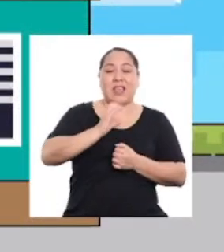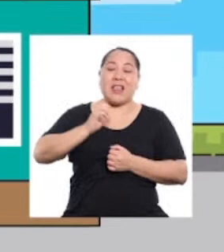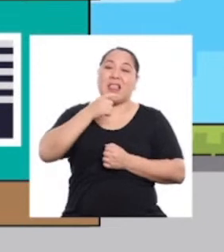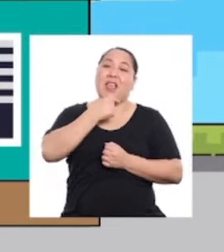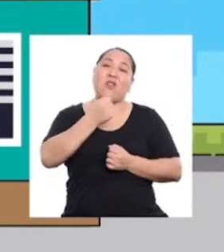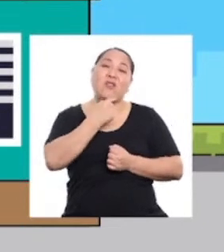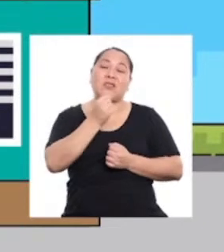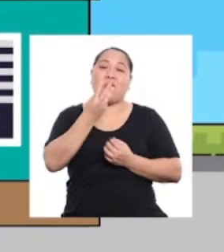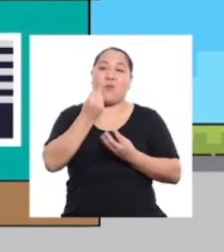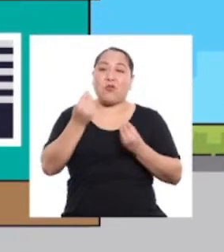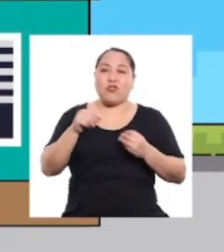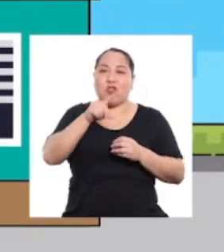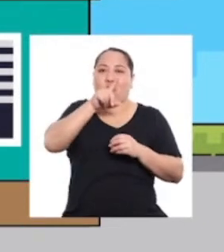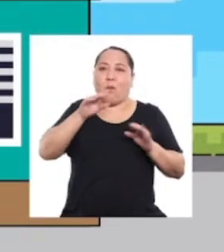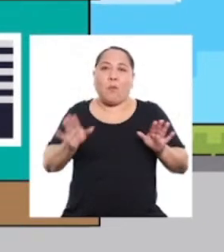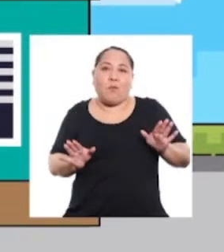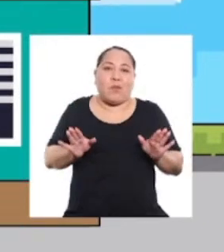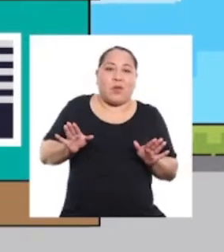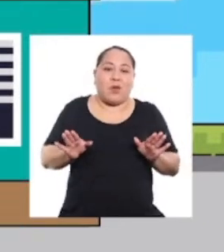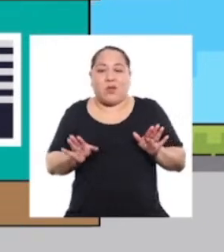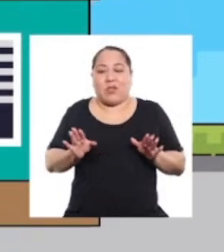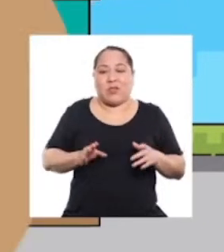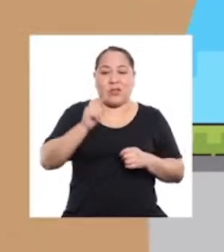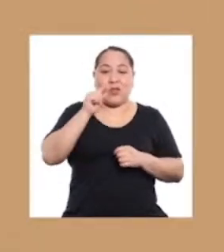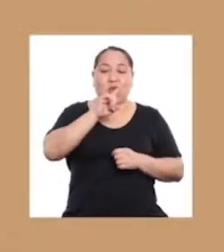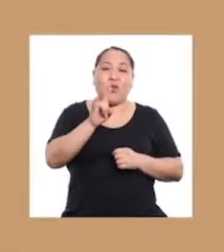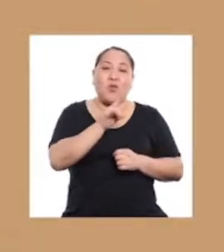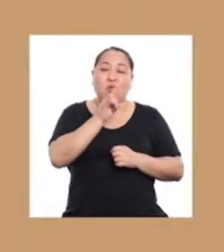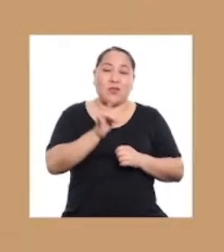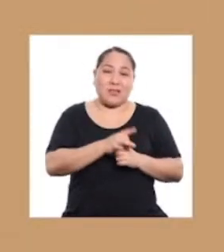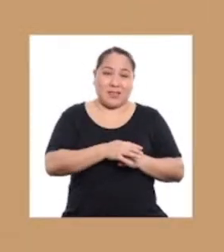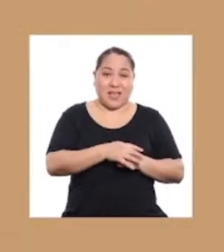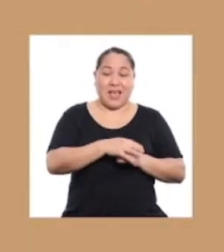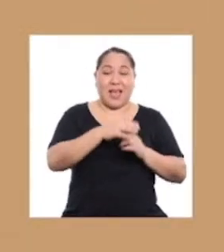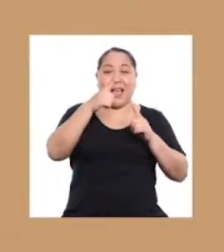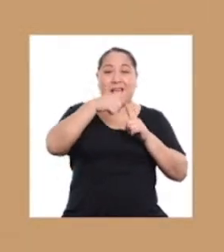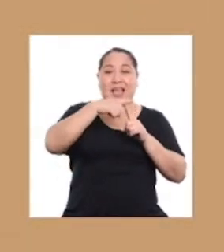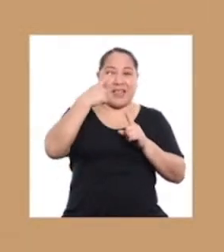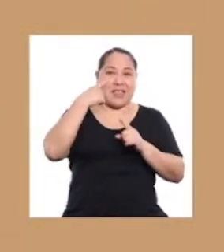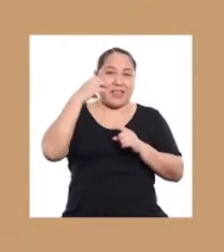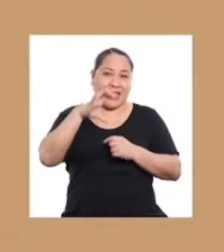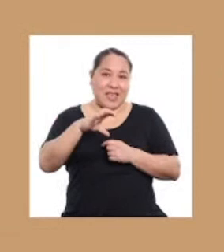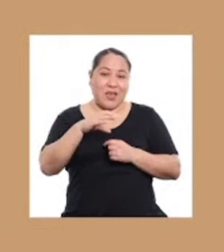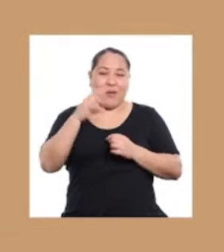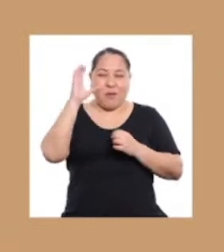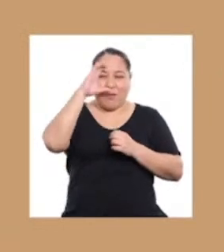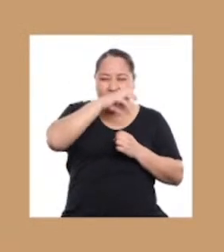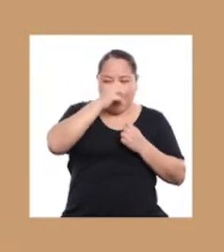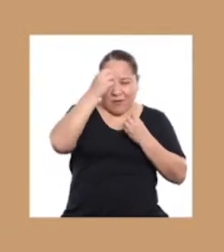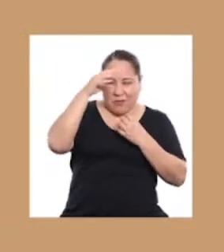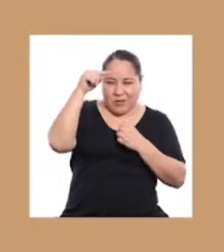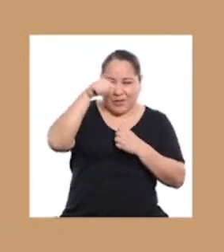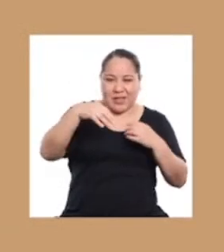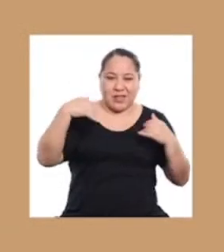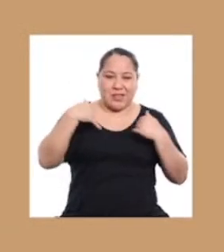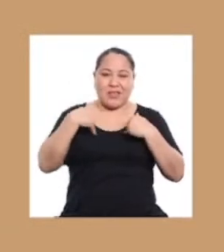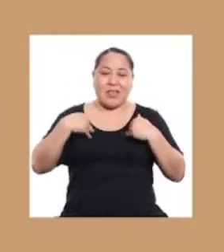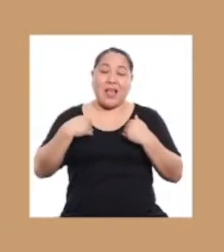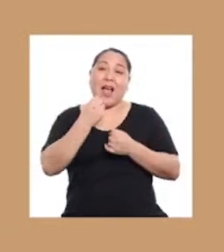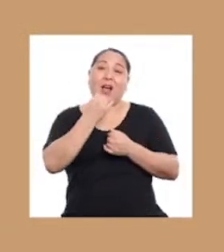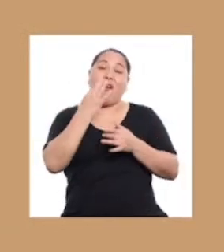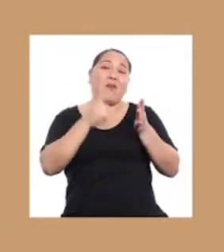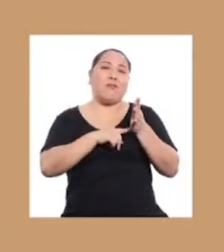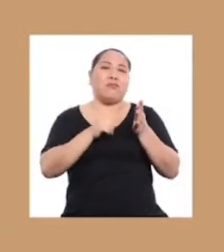le gustan mucho los pingüinos. Y emplea las TIC para buscar y leer información sobre estos animales.